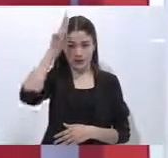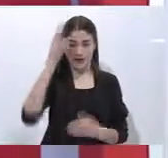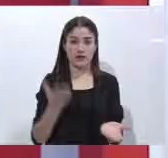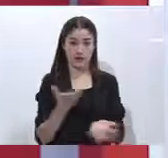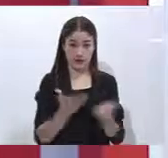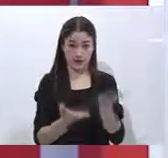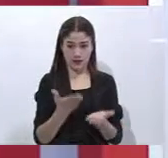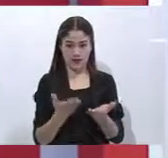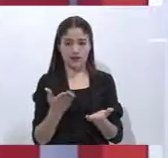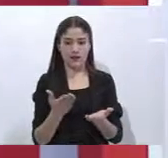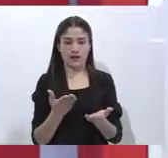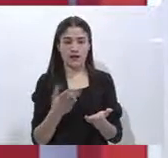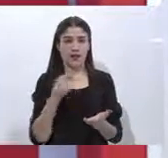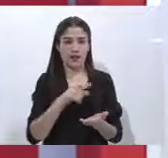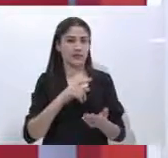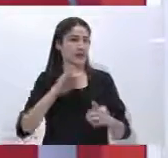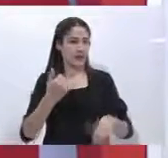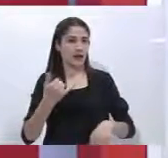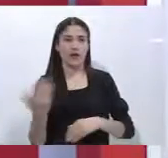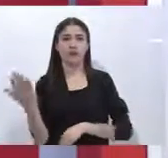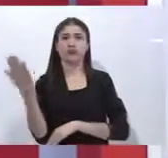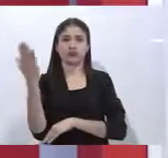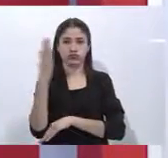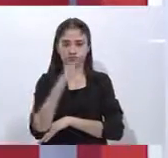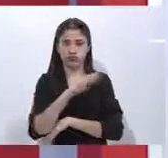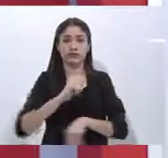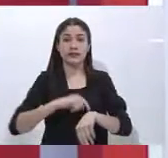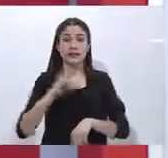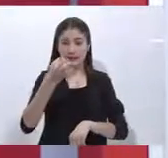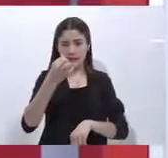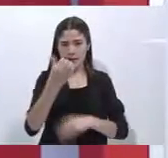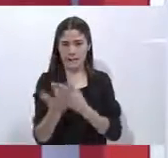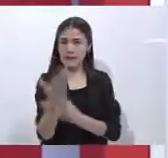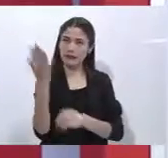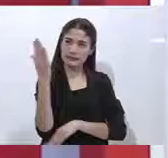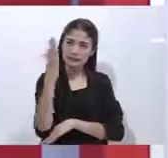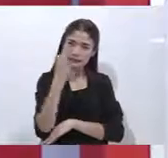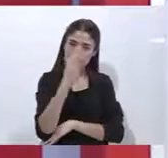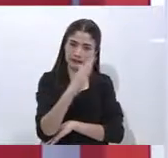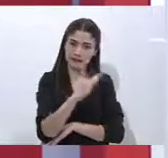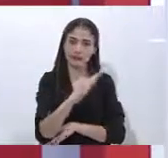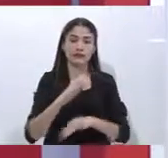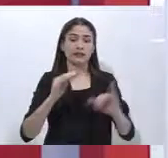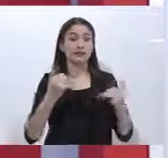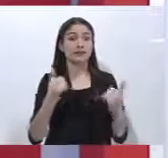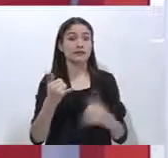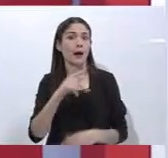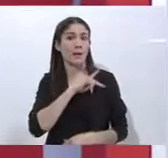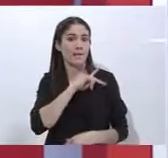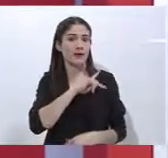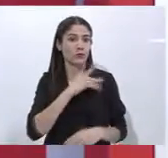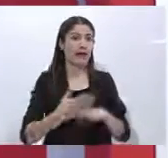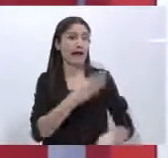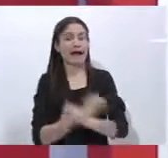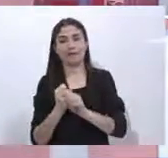comercializado desde primera hora a las siete de la mañana se habilitó o se tenía pensado habilitar pero ya había gente comprando desde mucho